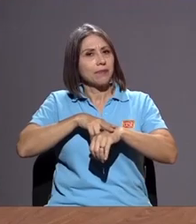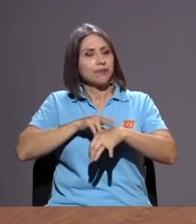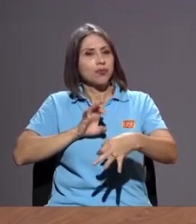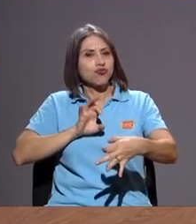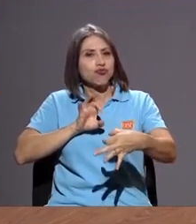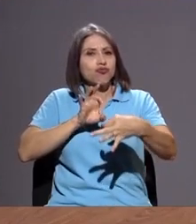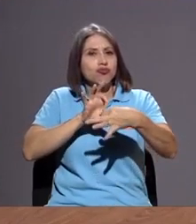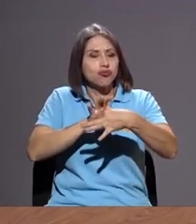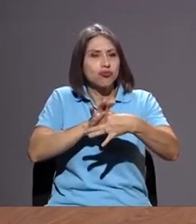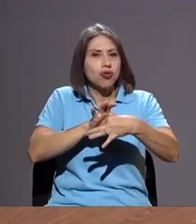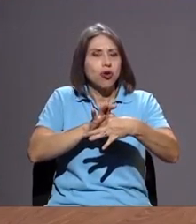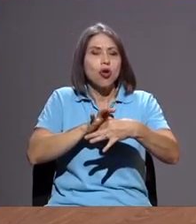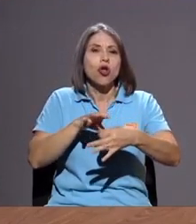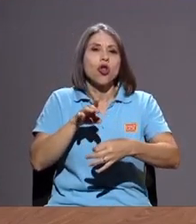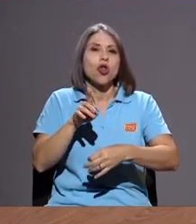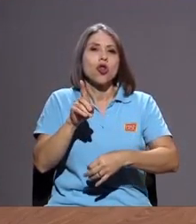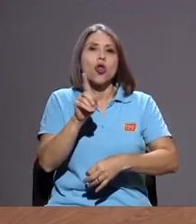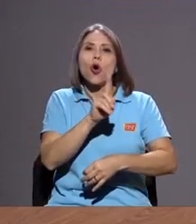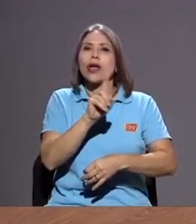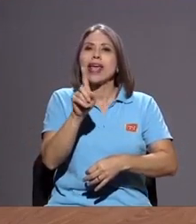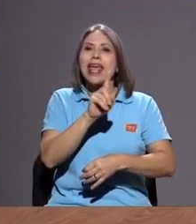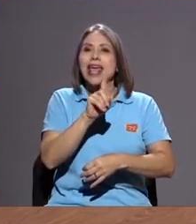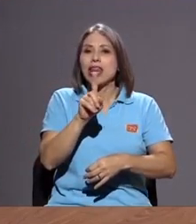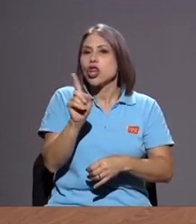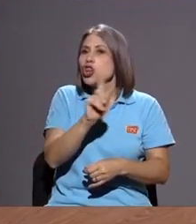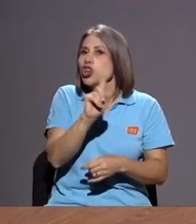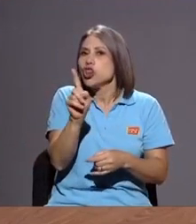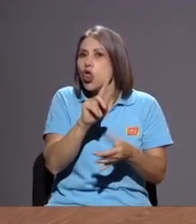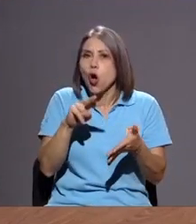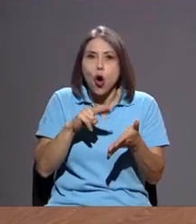que no fue reelección,